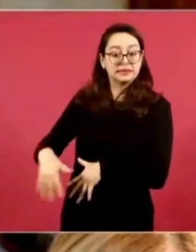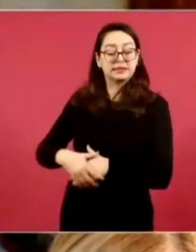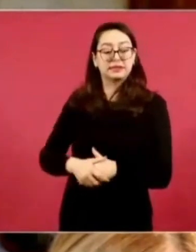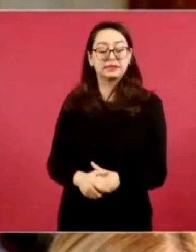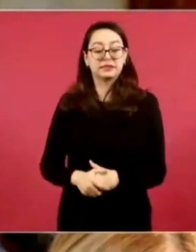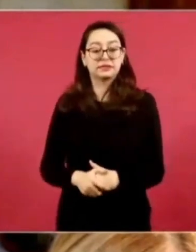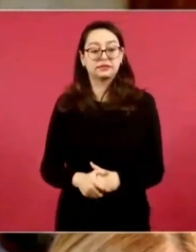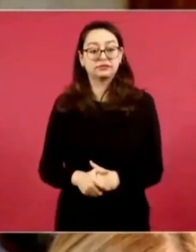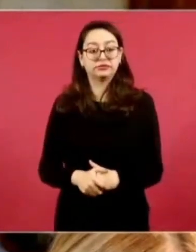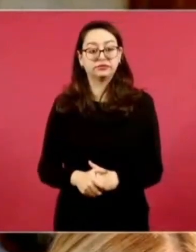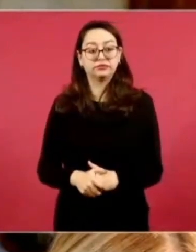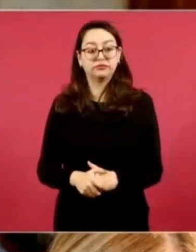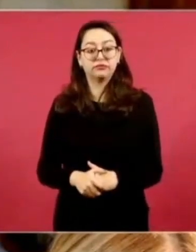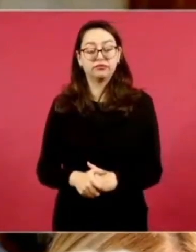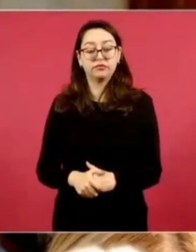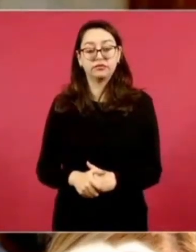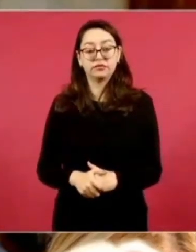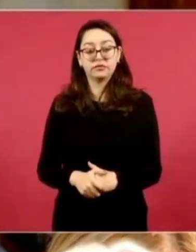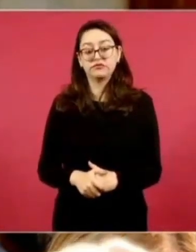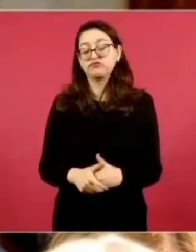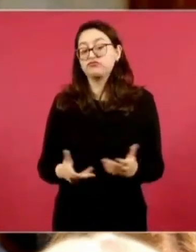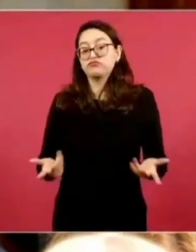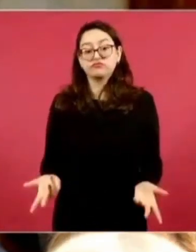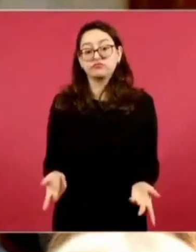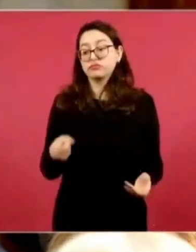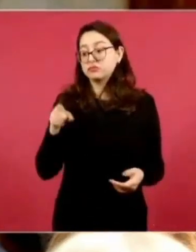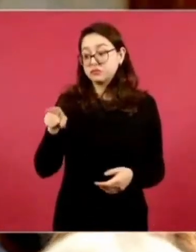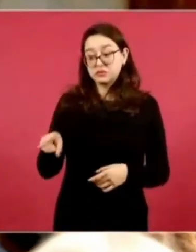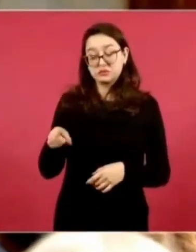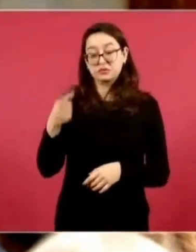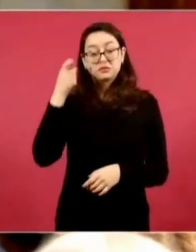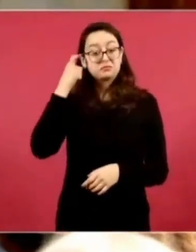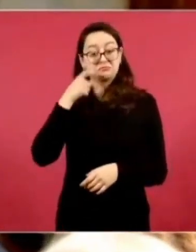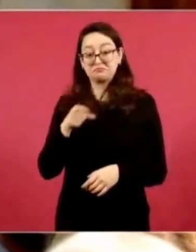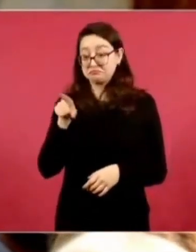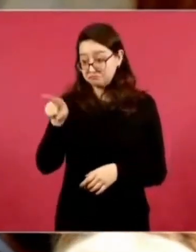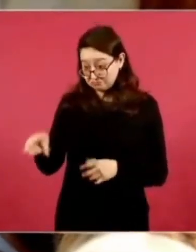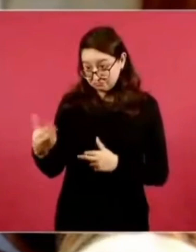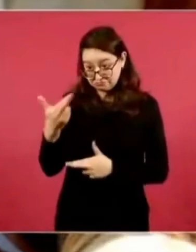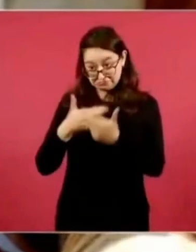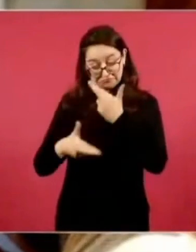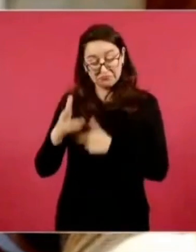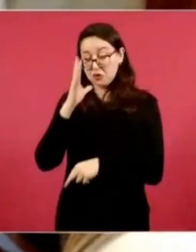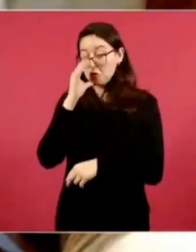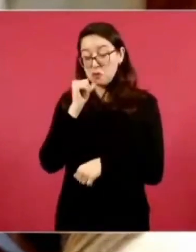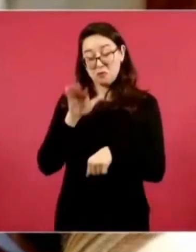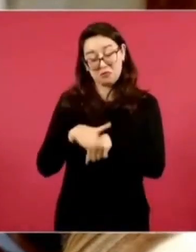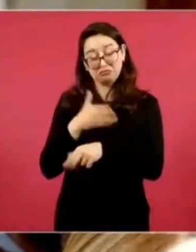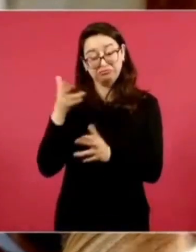Y le dijeron en el estado de Guerrero que no podía regresar porque representaba un peligro.